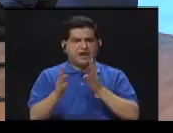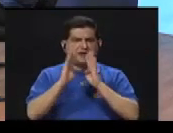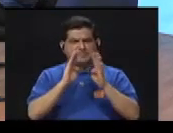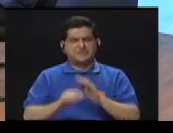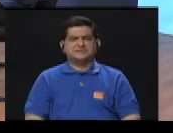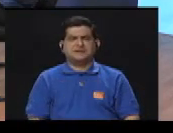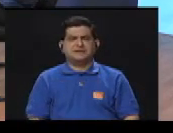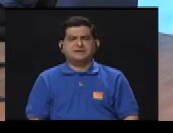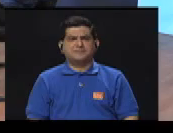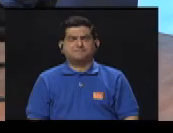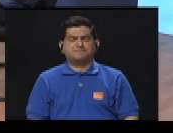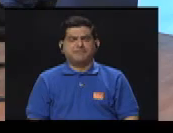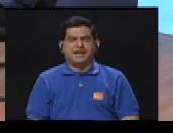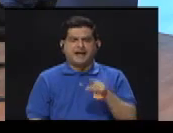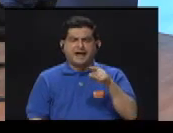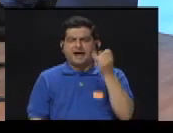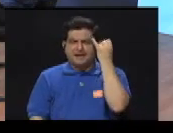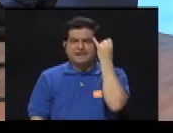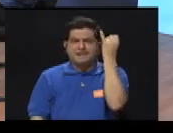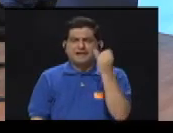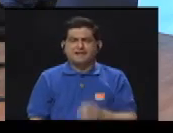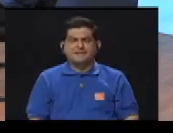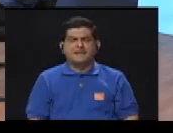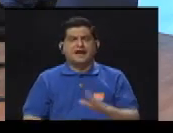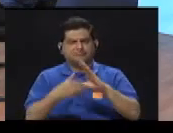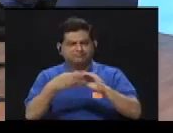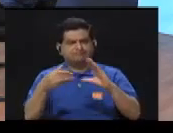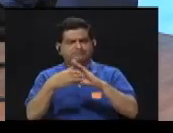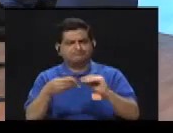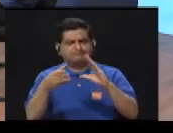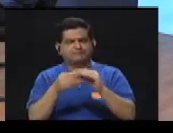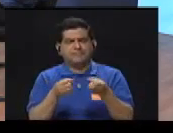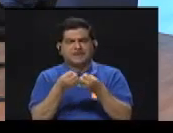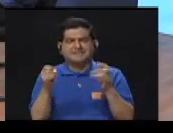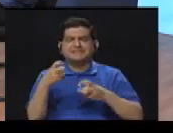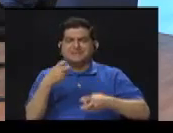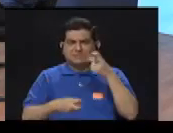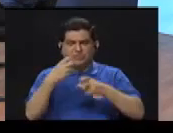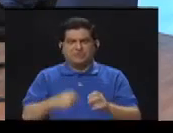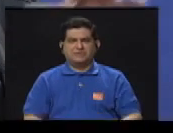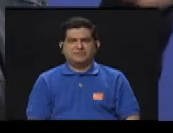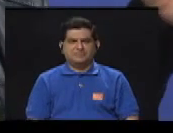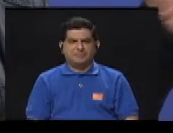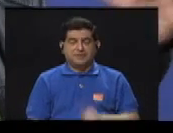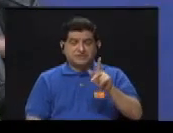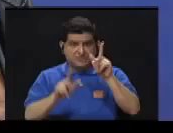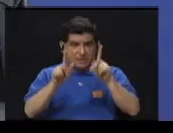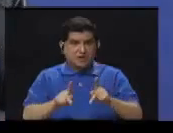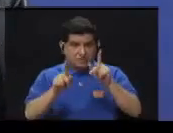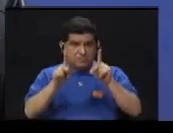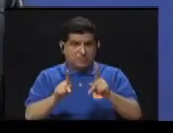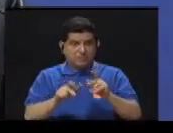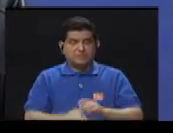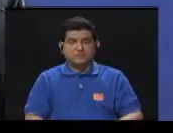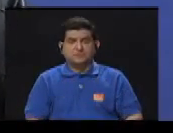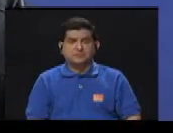hablar, dejarlos, surgió que pudieron contarlo sin mayor problema. Y hay un personaje